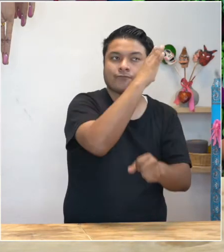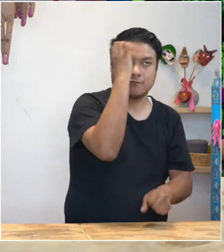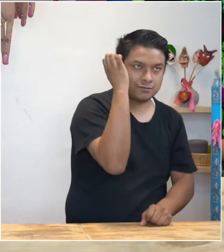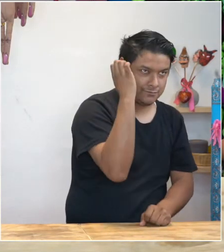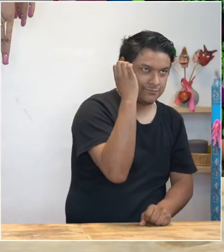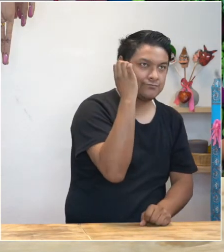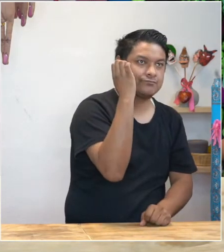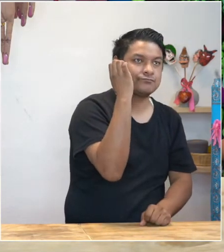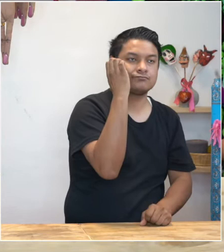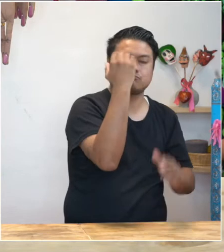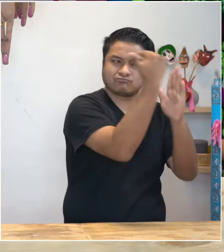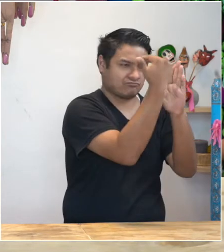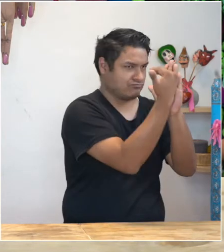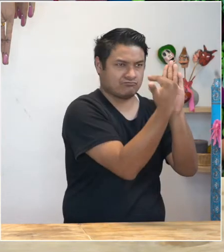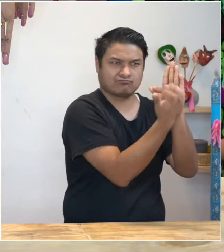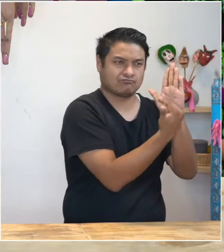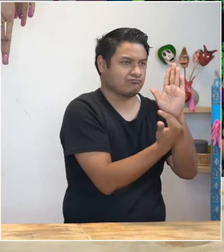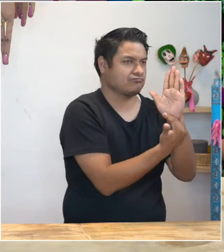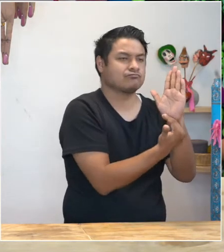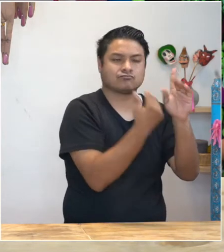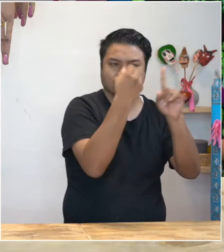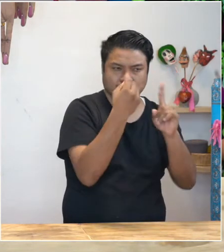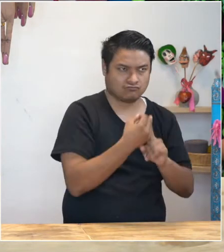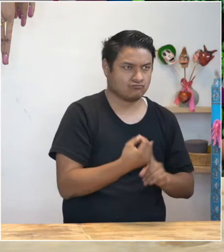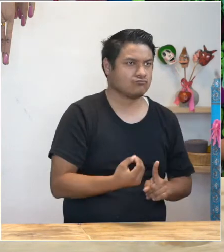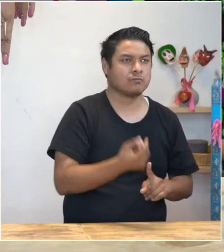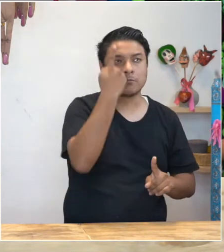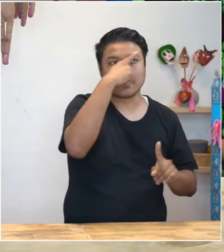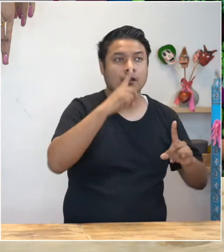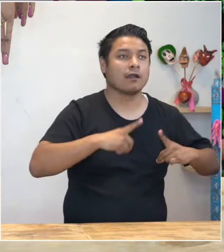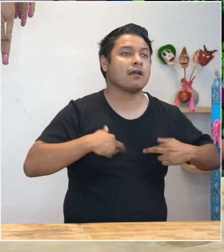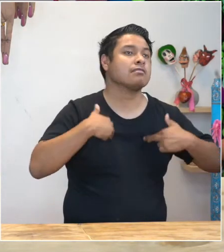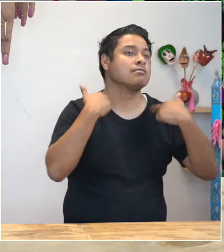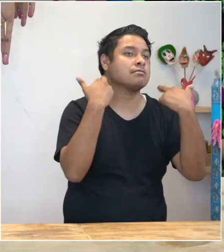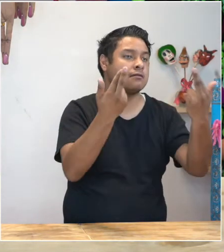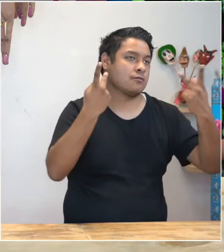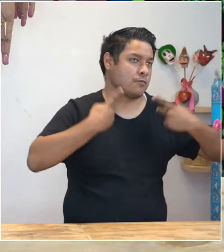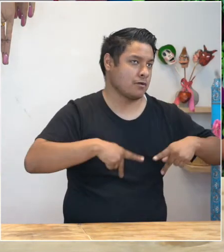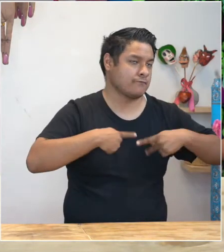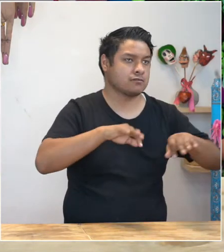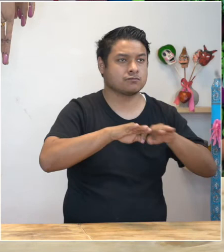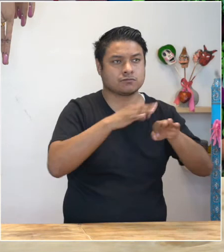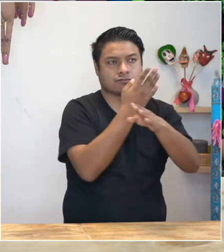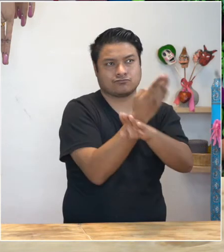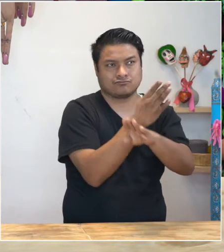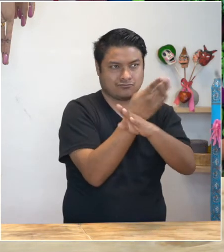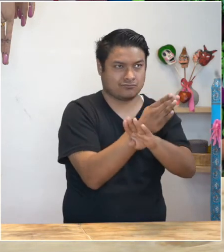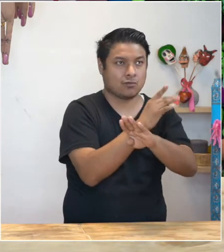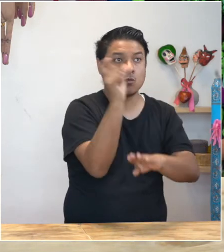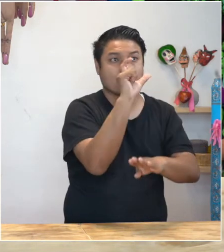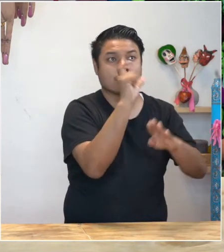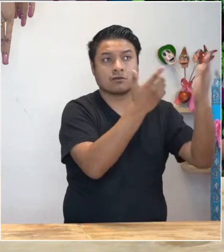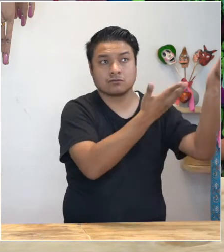Desafortunadamente en algunos lugares pues no tuvimos la respuesta positiva, respetamos sus políticas de